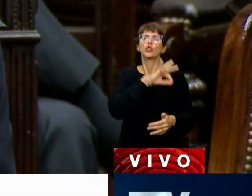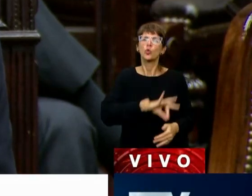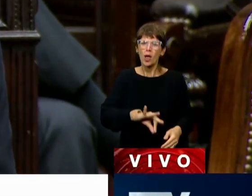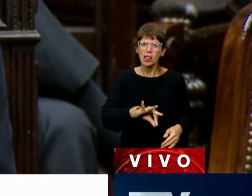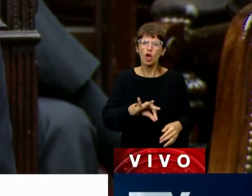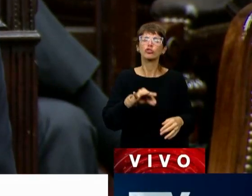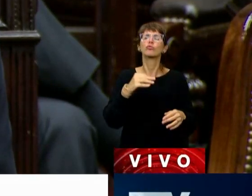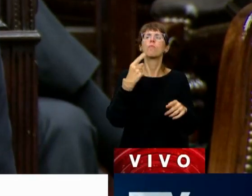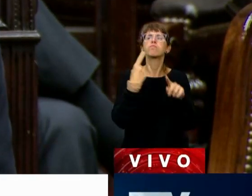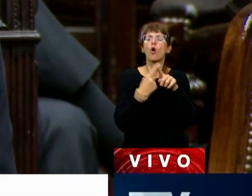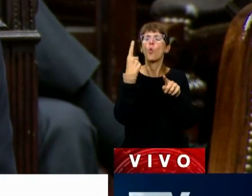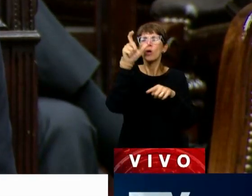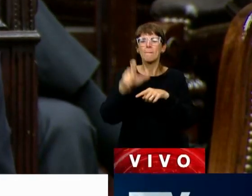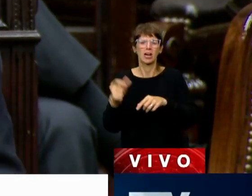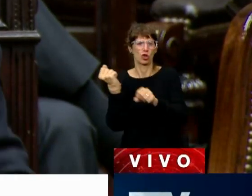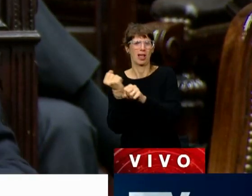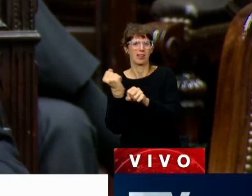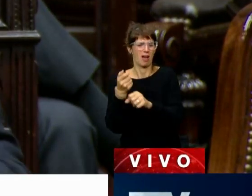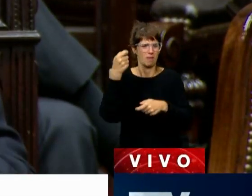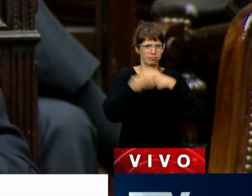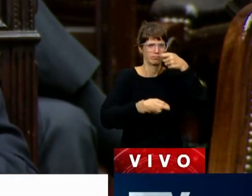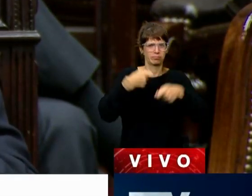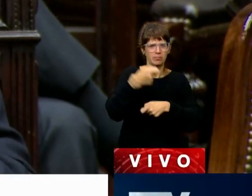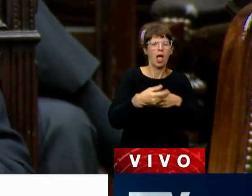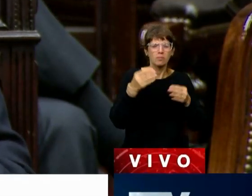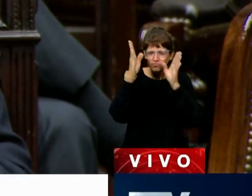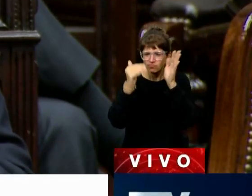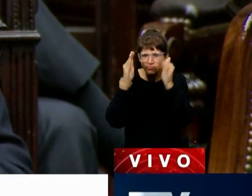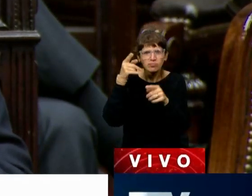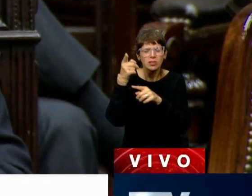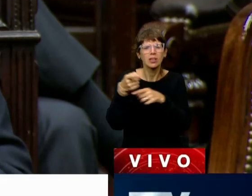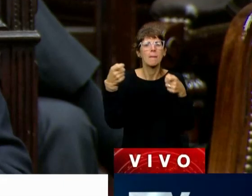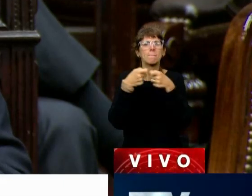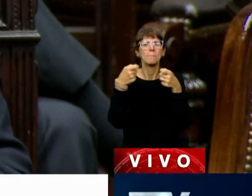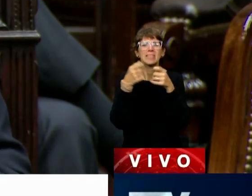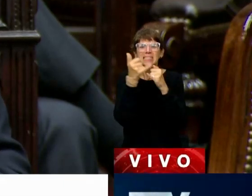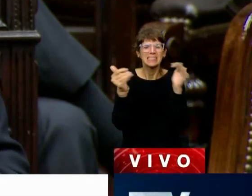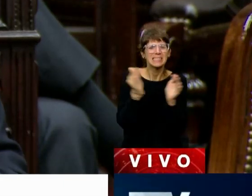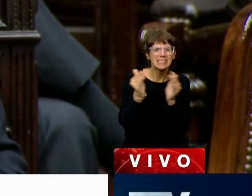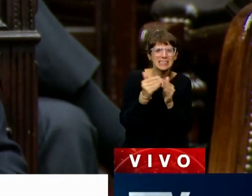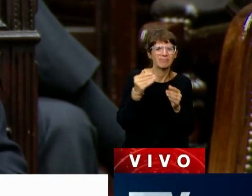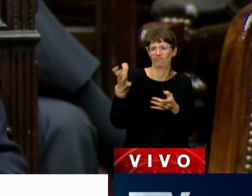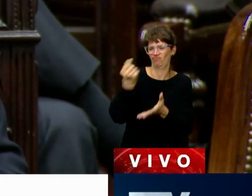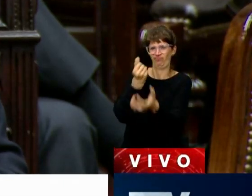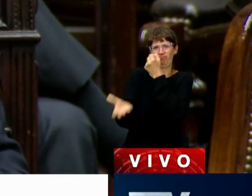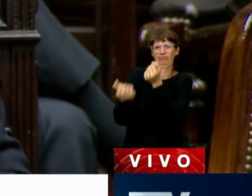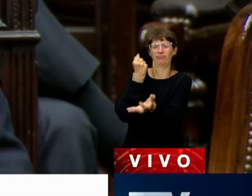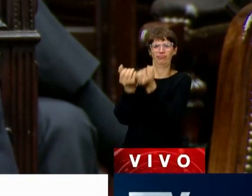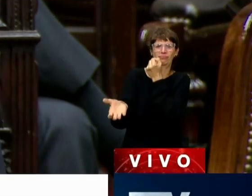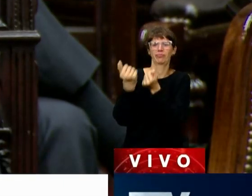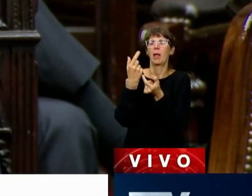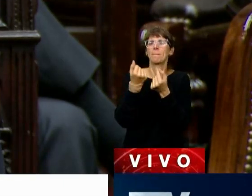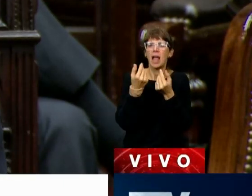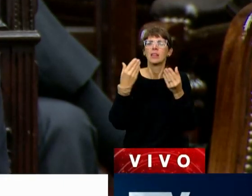de una sola persona y que persigue a las pymes con un apetito voraz, con el objeto de emparchar la